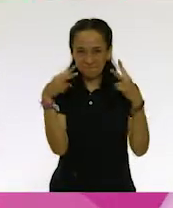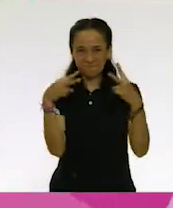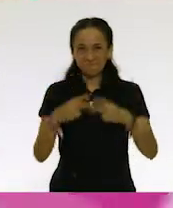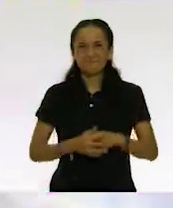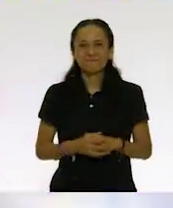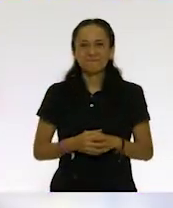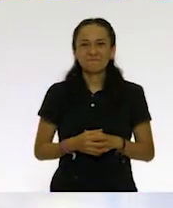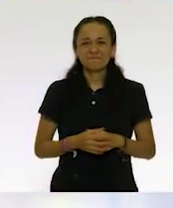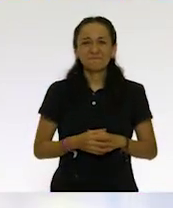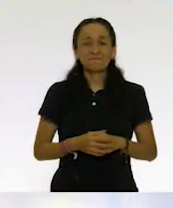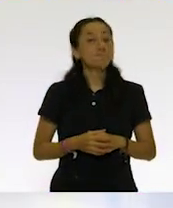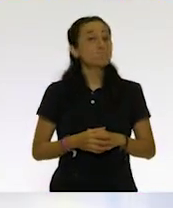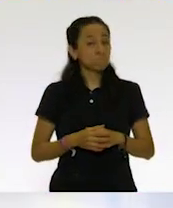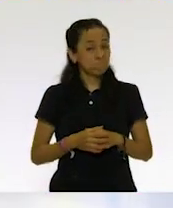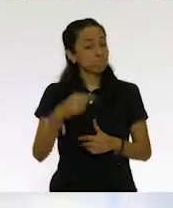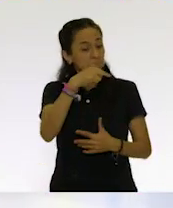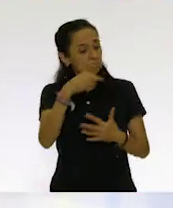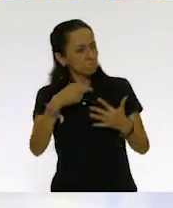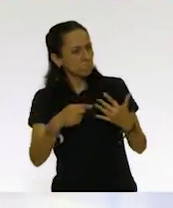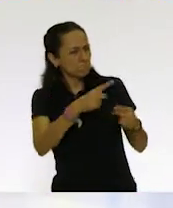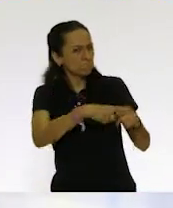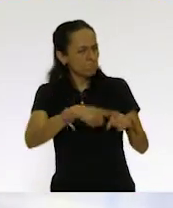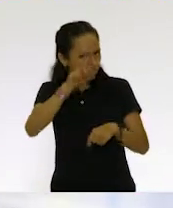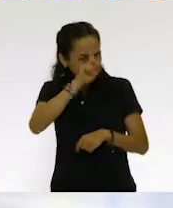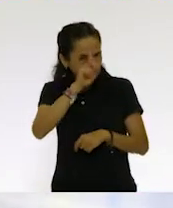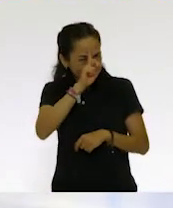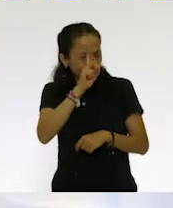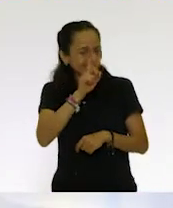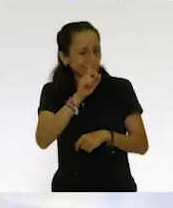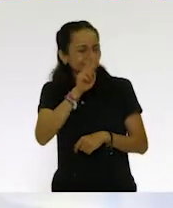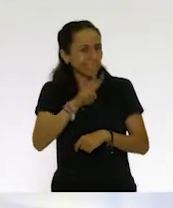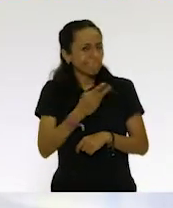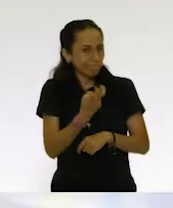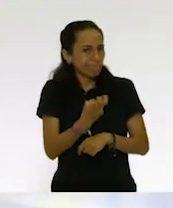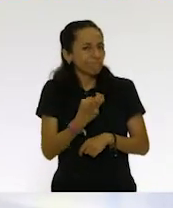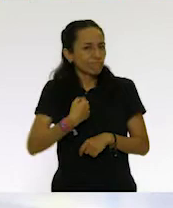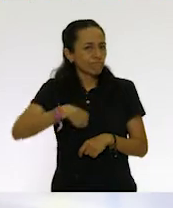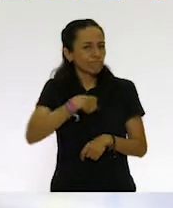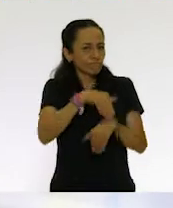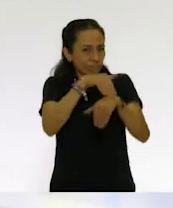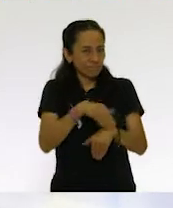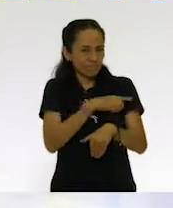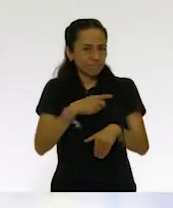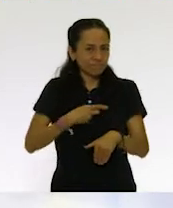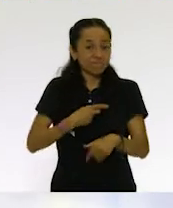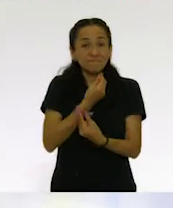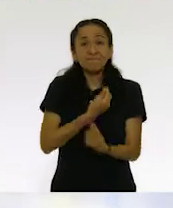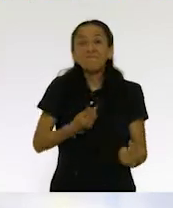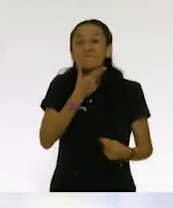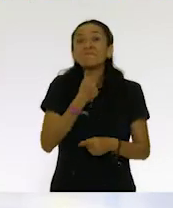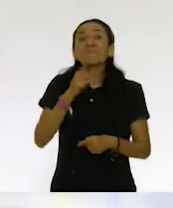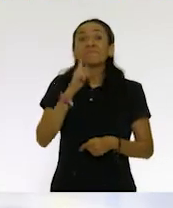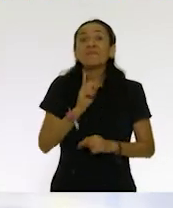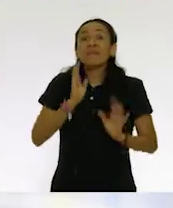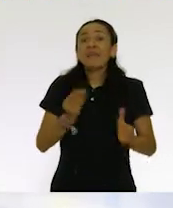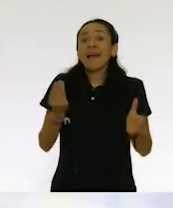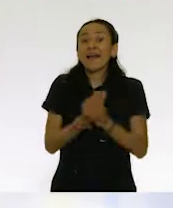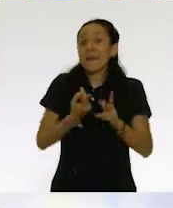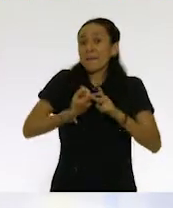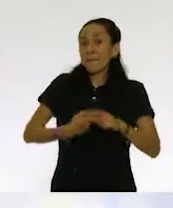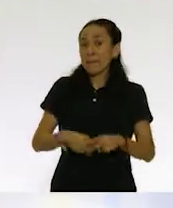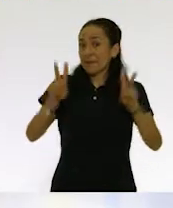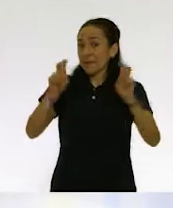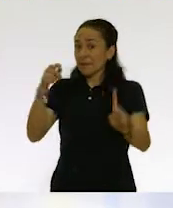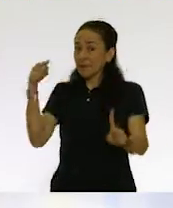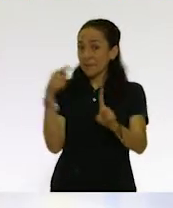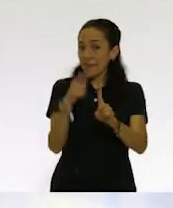Muy importante seguir con estas recomendaciones. Niñas y niños, vamos a comenzar con nuestra clase que lleva por título Resolvemos